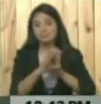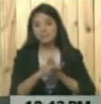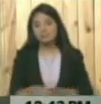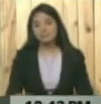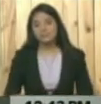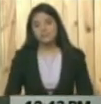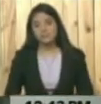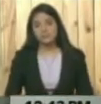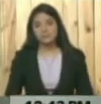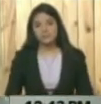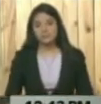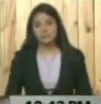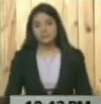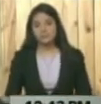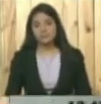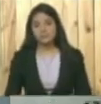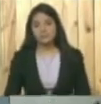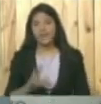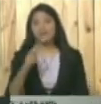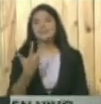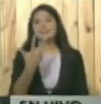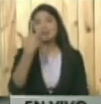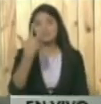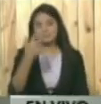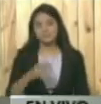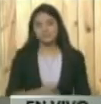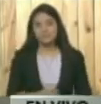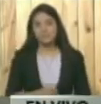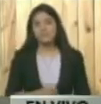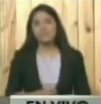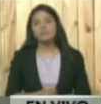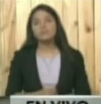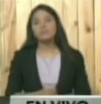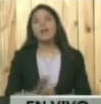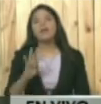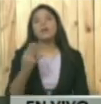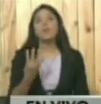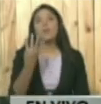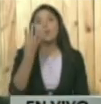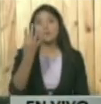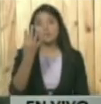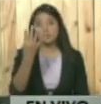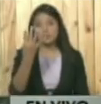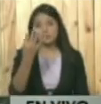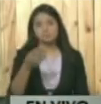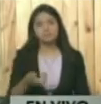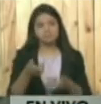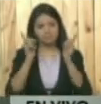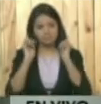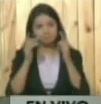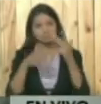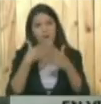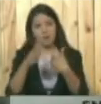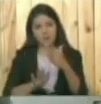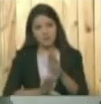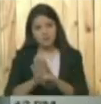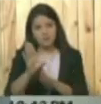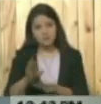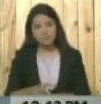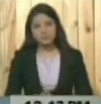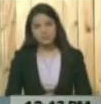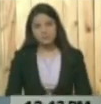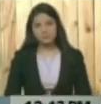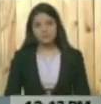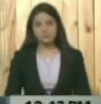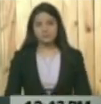urbana. Ese es el tercer vértice. El cuarto vértice que nos permitió avanzar